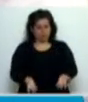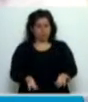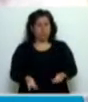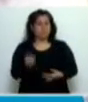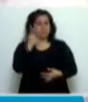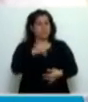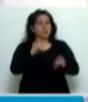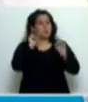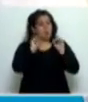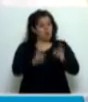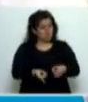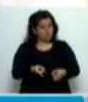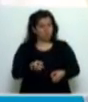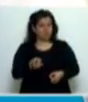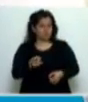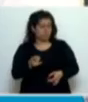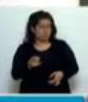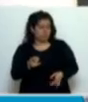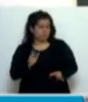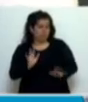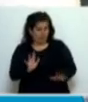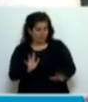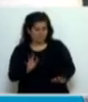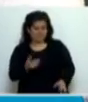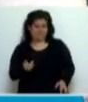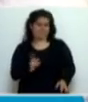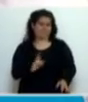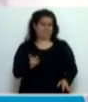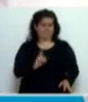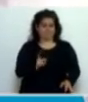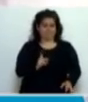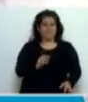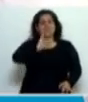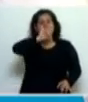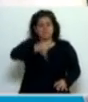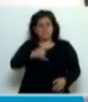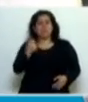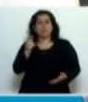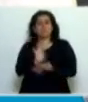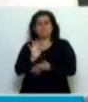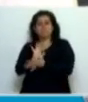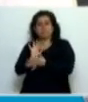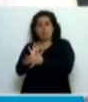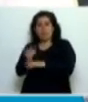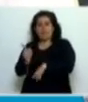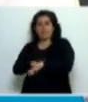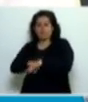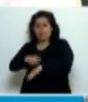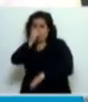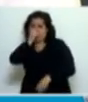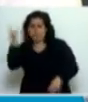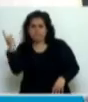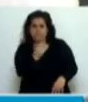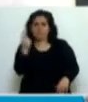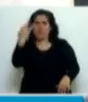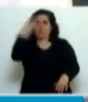Sin embargo, eso no se da. Se da sí en un marco temporal, en medio de un escenario